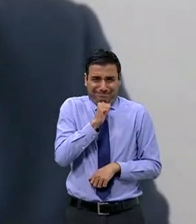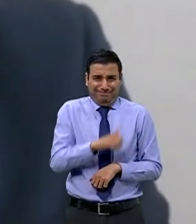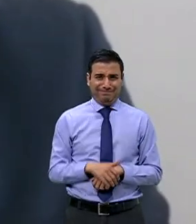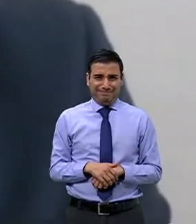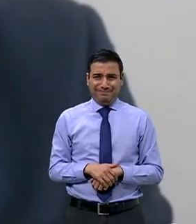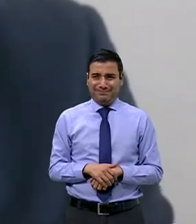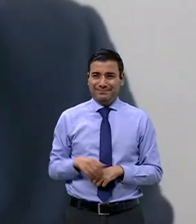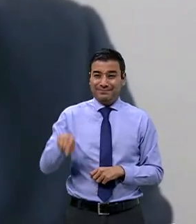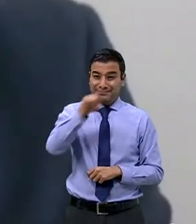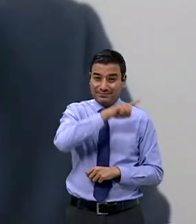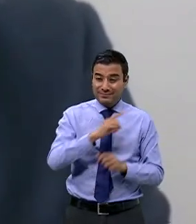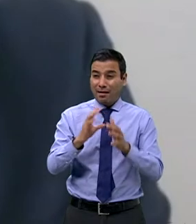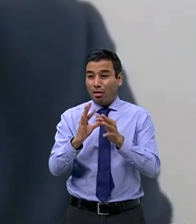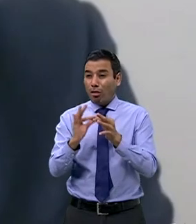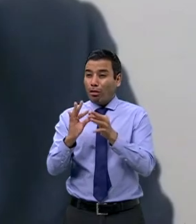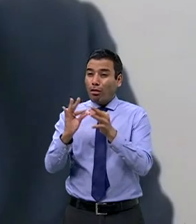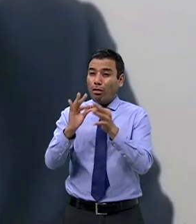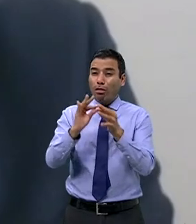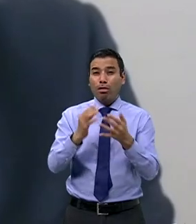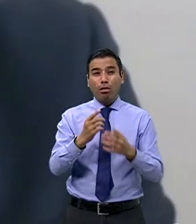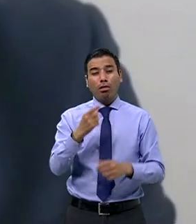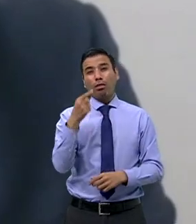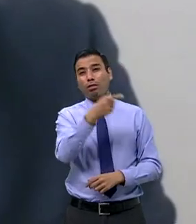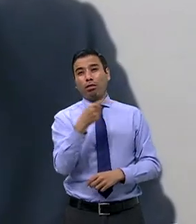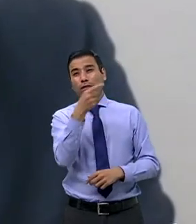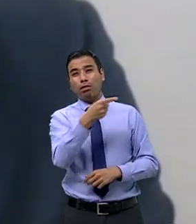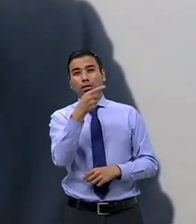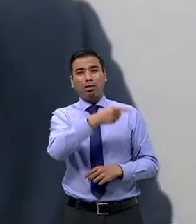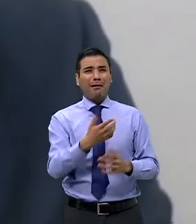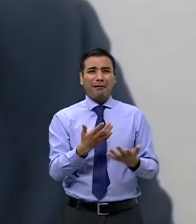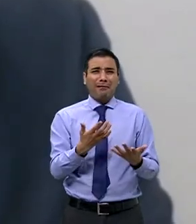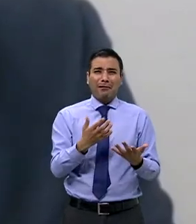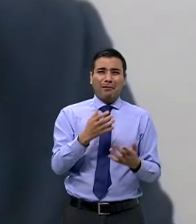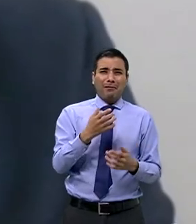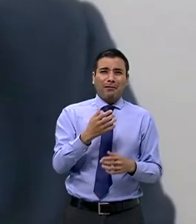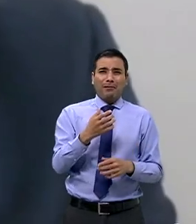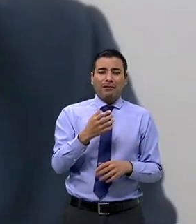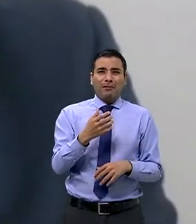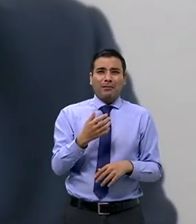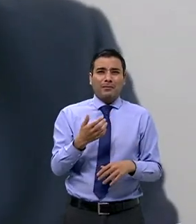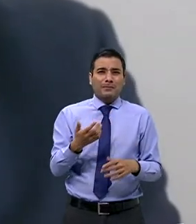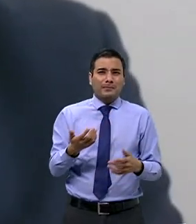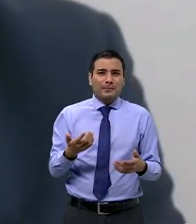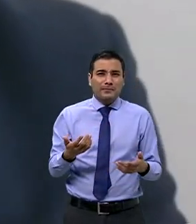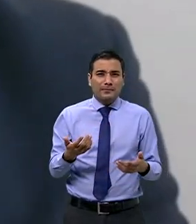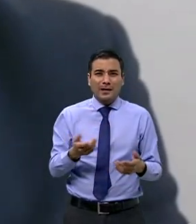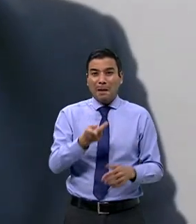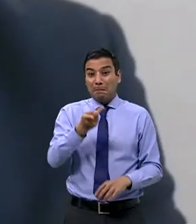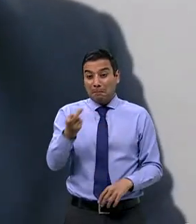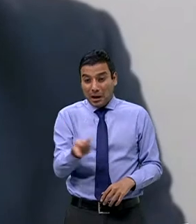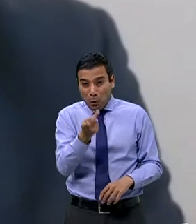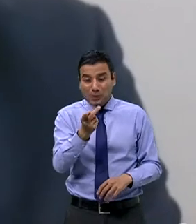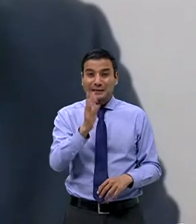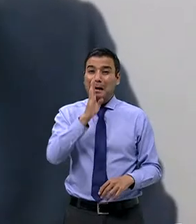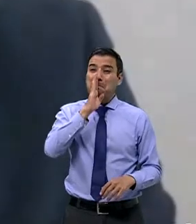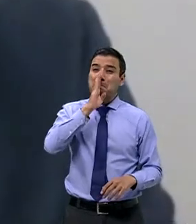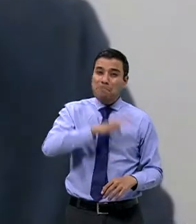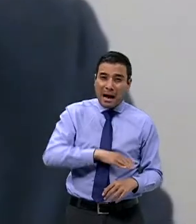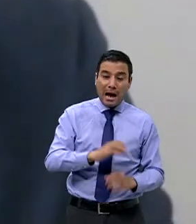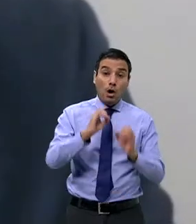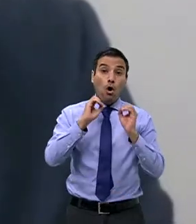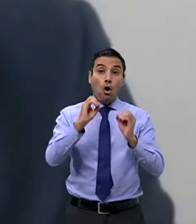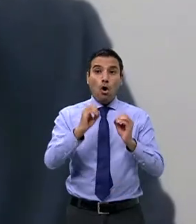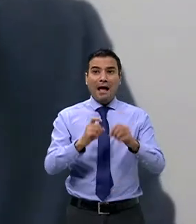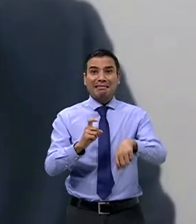escuchando aquí voces de reclamos de la elaboración de la pregunta o de los